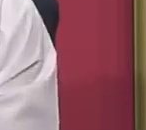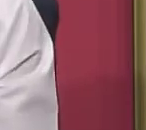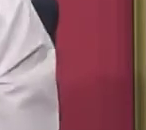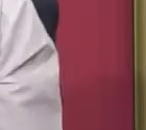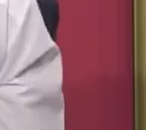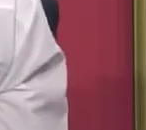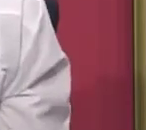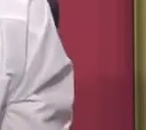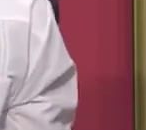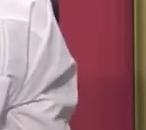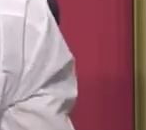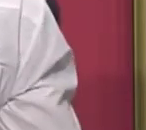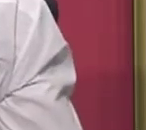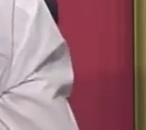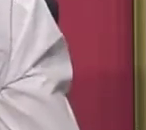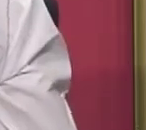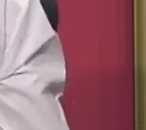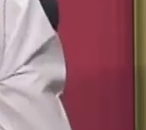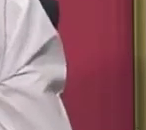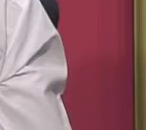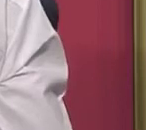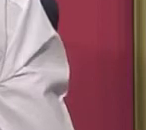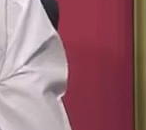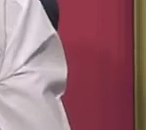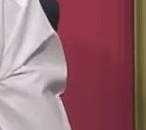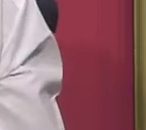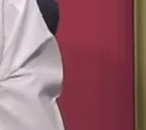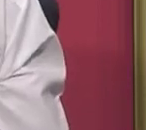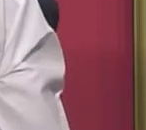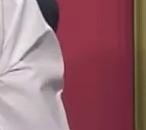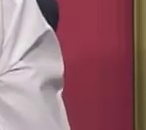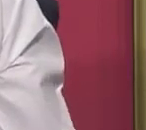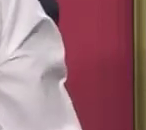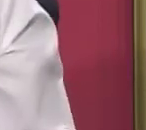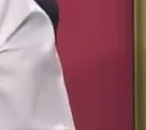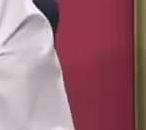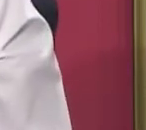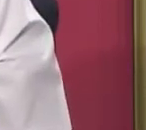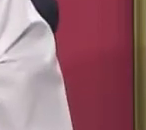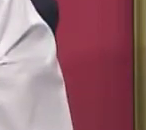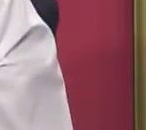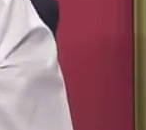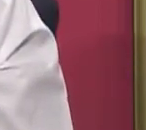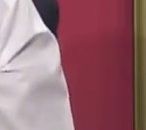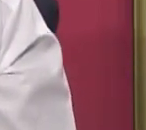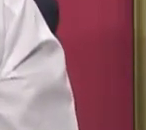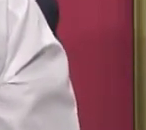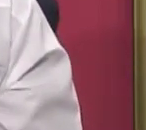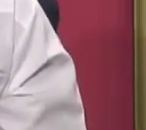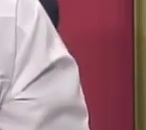rey. Seguimos acá y ciertamente no era el lugar donde tenían que estar estos tres